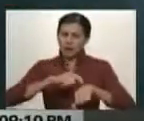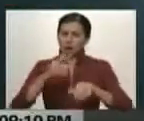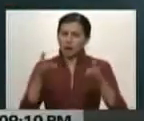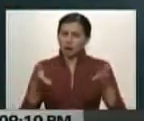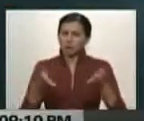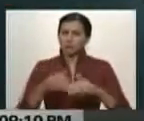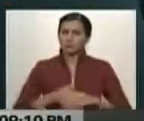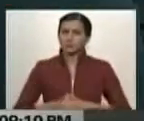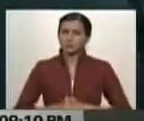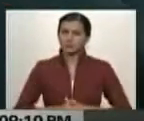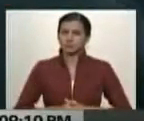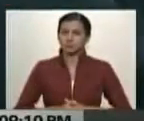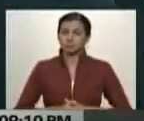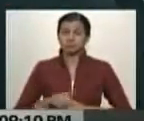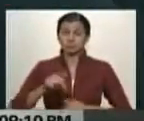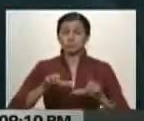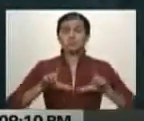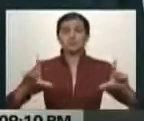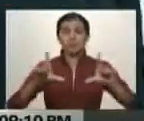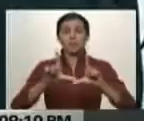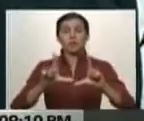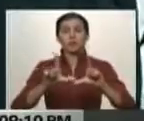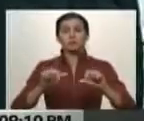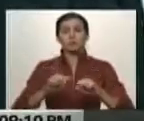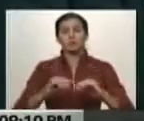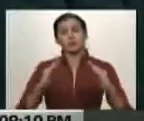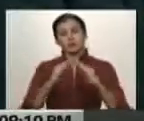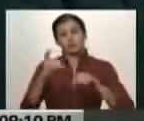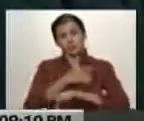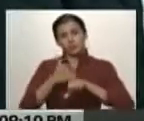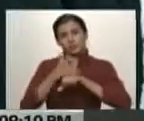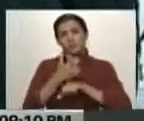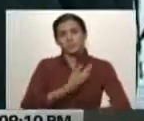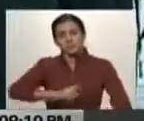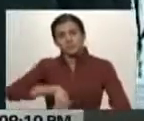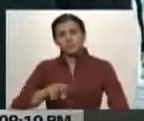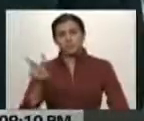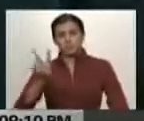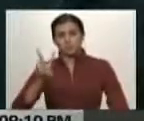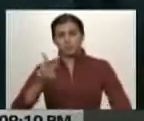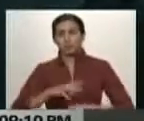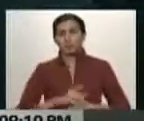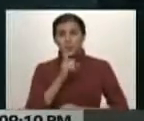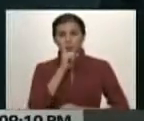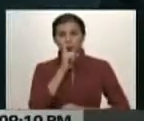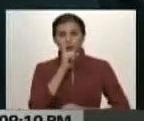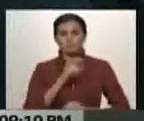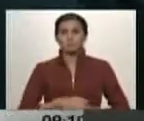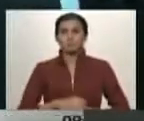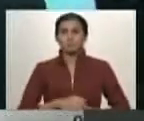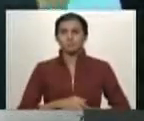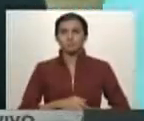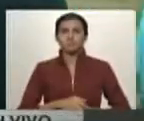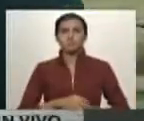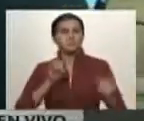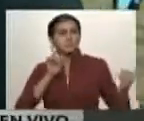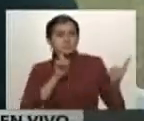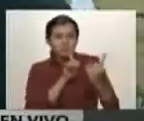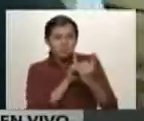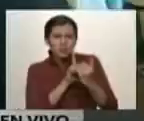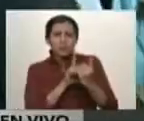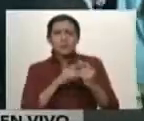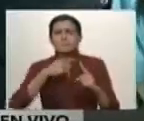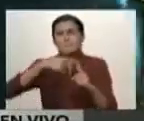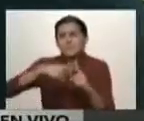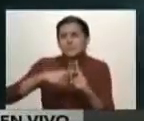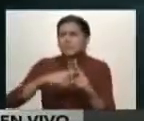transmitimos desde el salón ayacucho del palacio de miraflores del jefe de estado venezolano nicolás maduro recibe a los más de